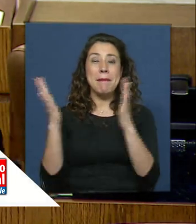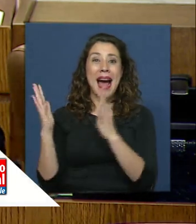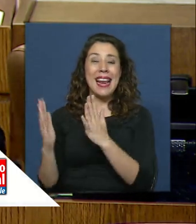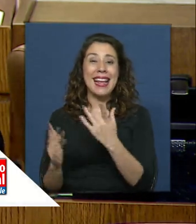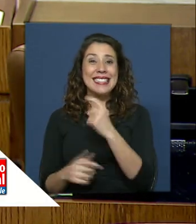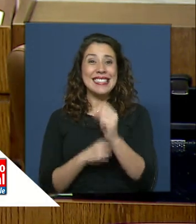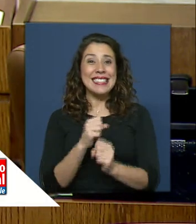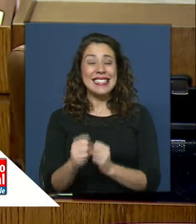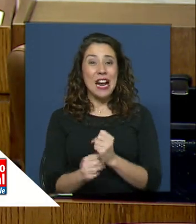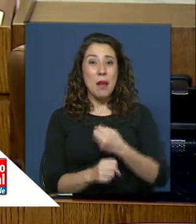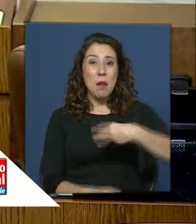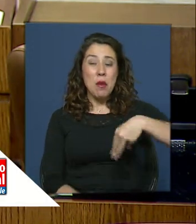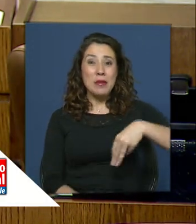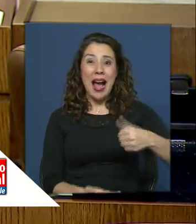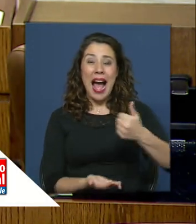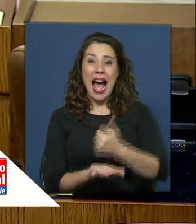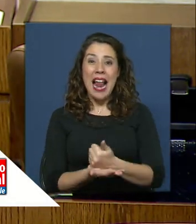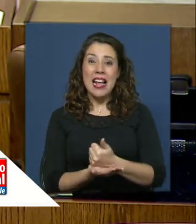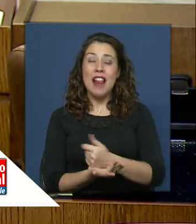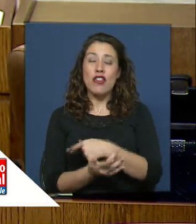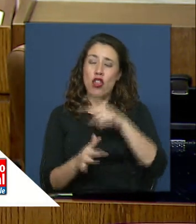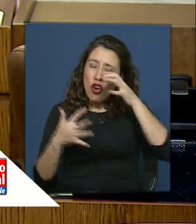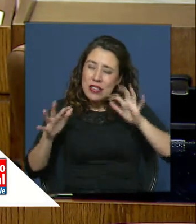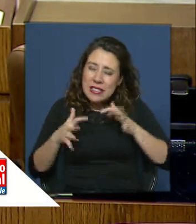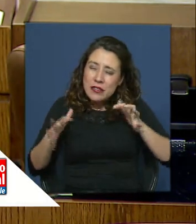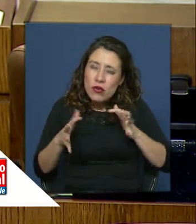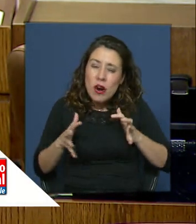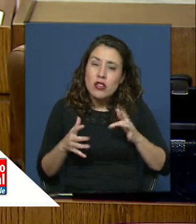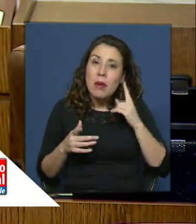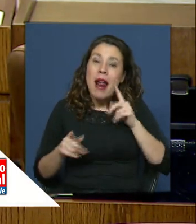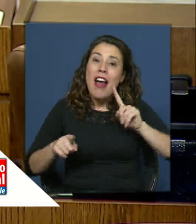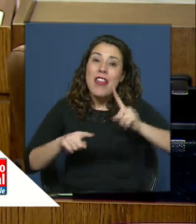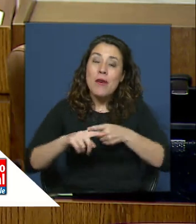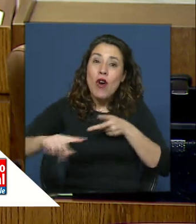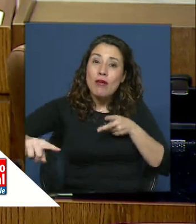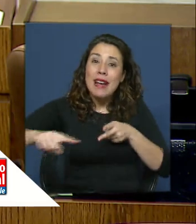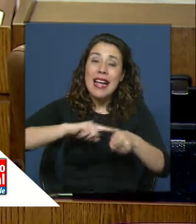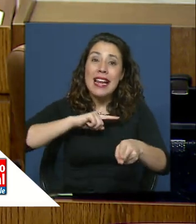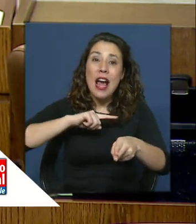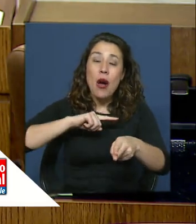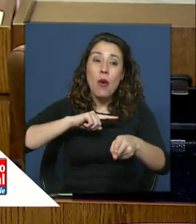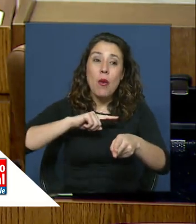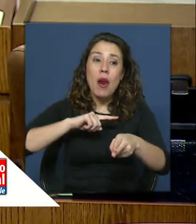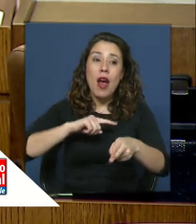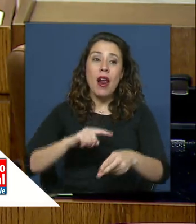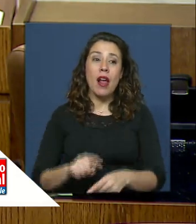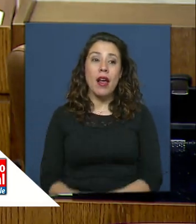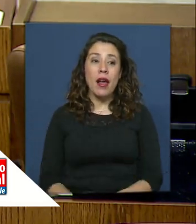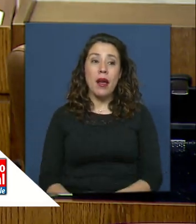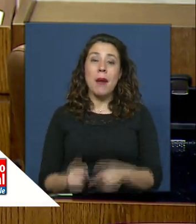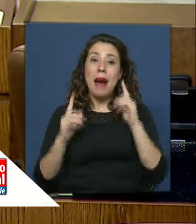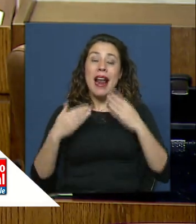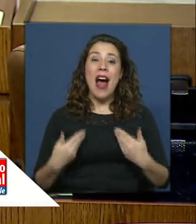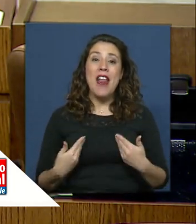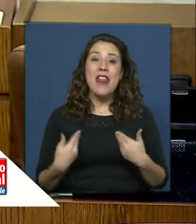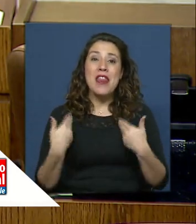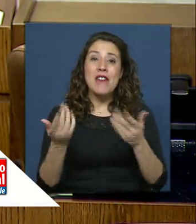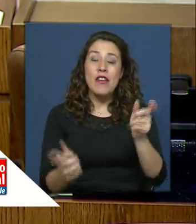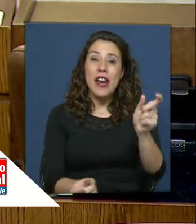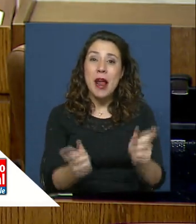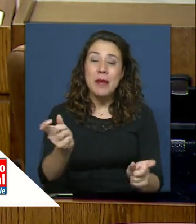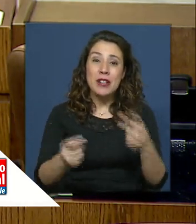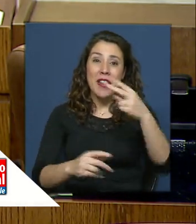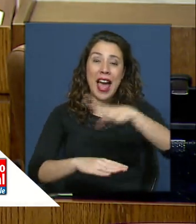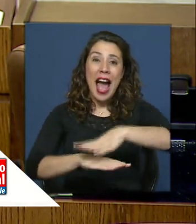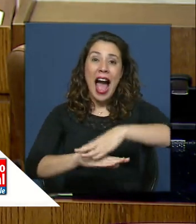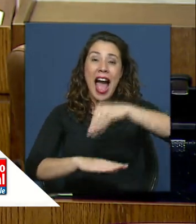y el alcalde están poniendo todo el empeño de reinaugurar o reabrir o devolver a los ariqueños este parque